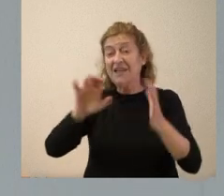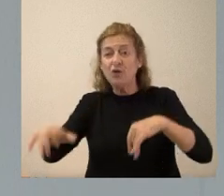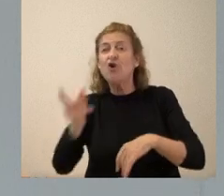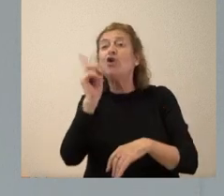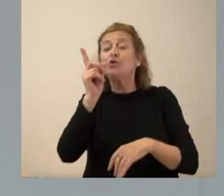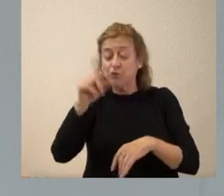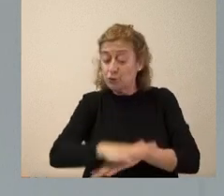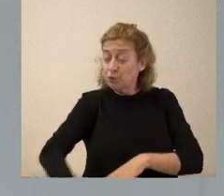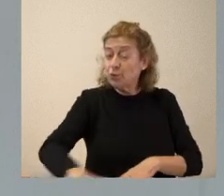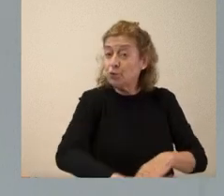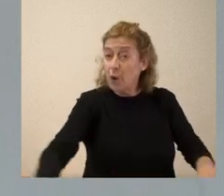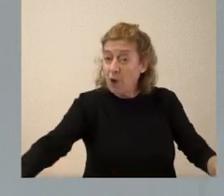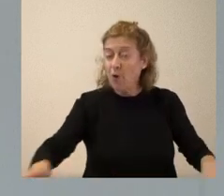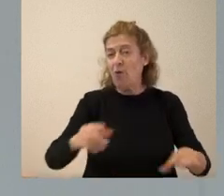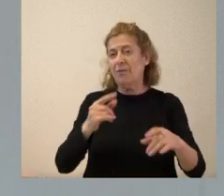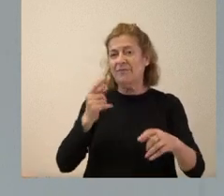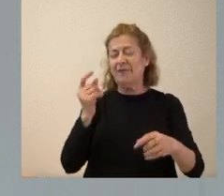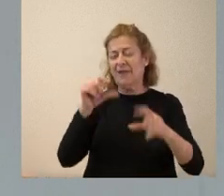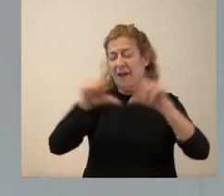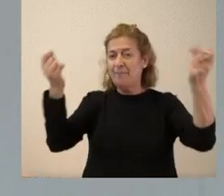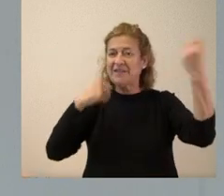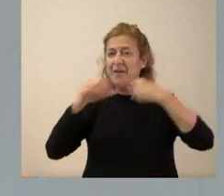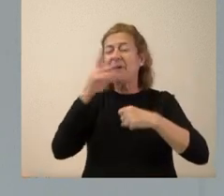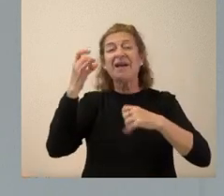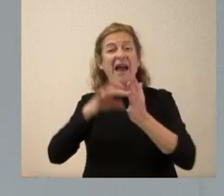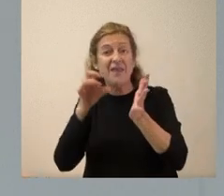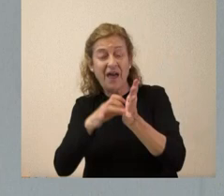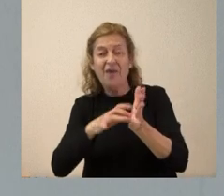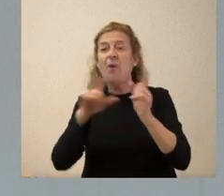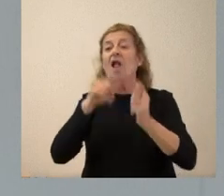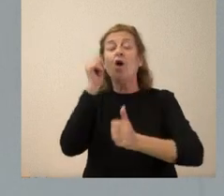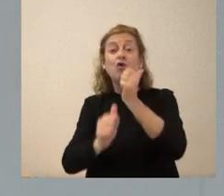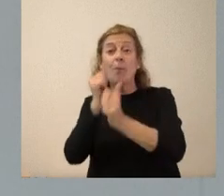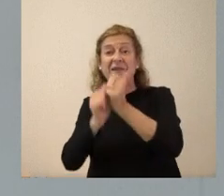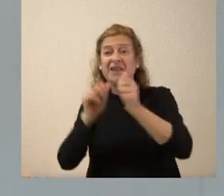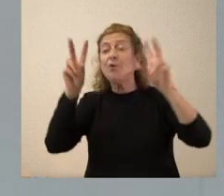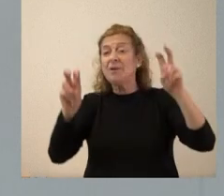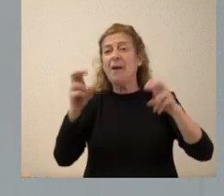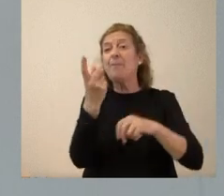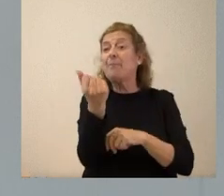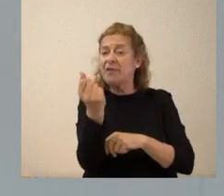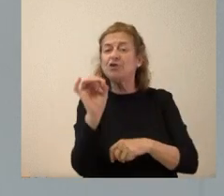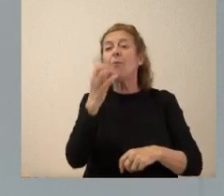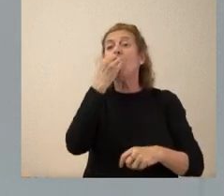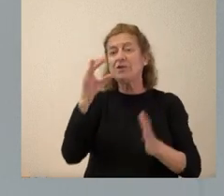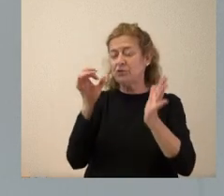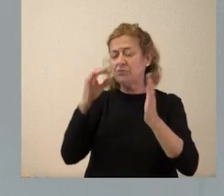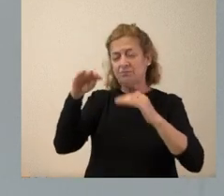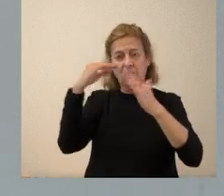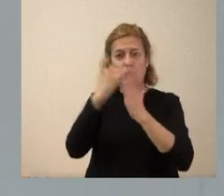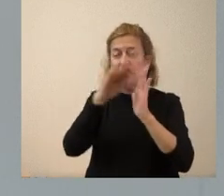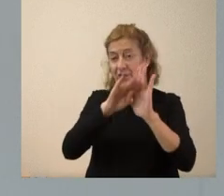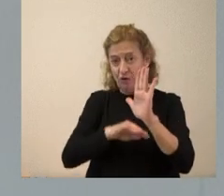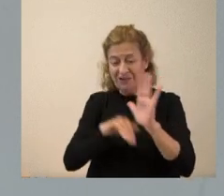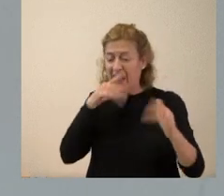empresarial de calidad solo empresarial competitivo en términos de precio y suelo empresarial en buenas condiciones estamos en